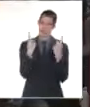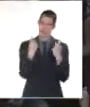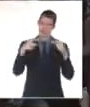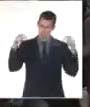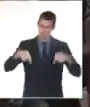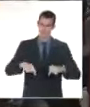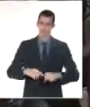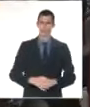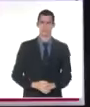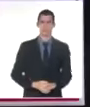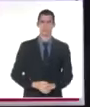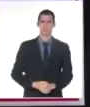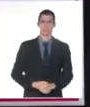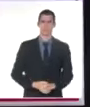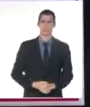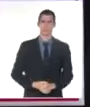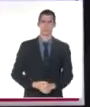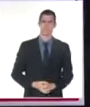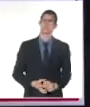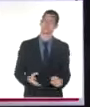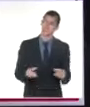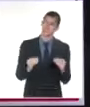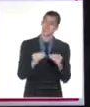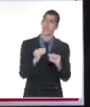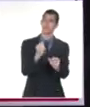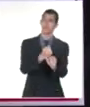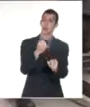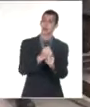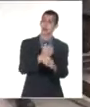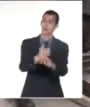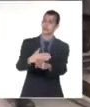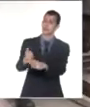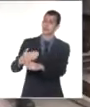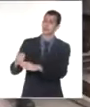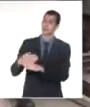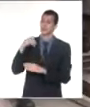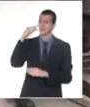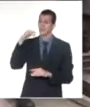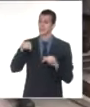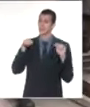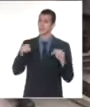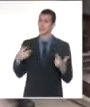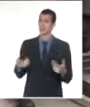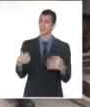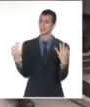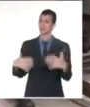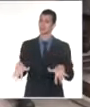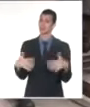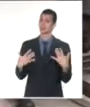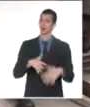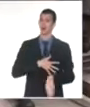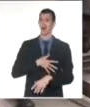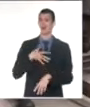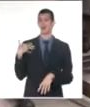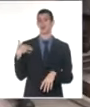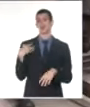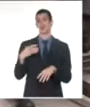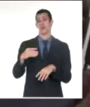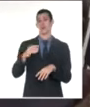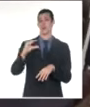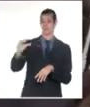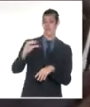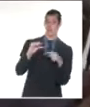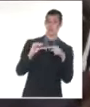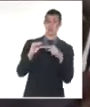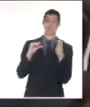es lo que le corresponde hacer a los trabajadores para enfrentar la espiral creciente de la inflación que atenta contra los salarios.